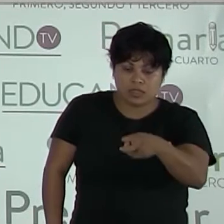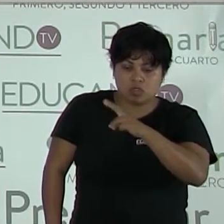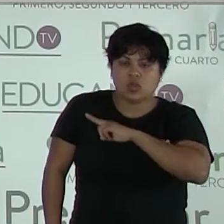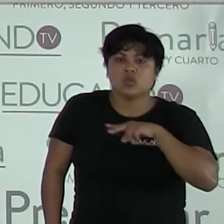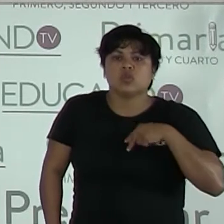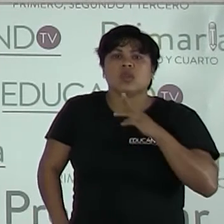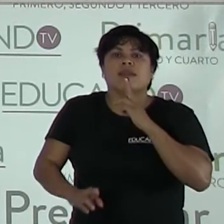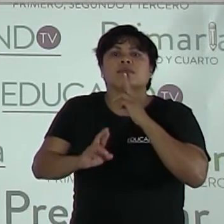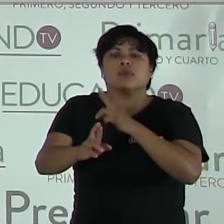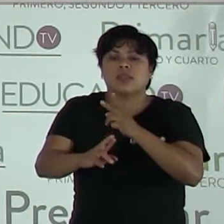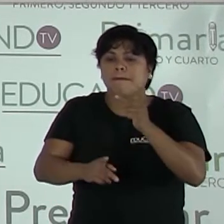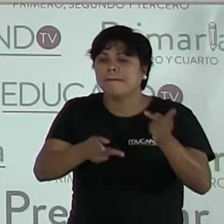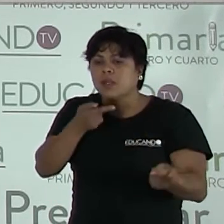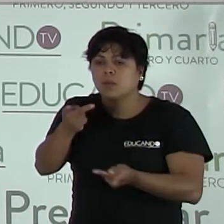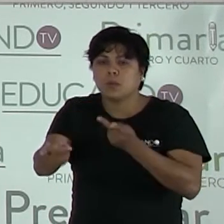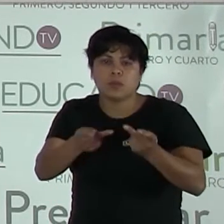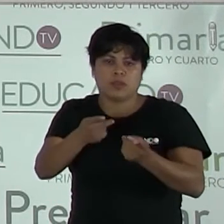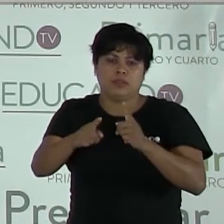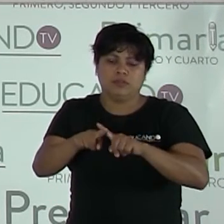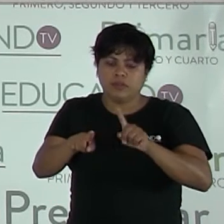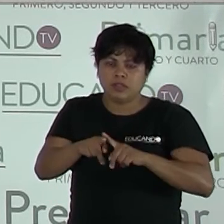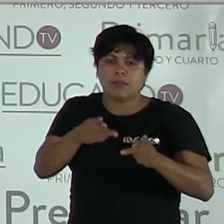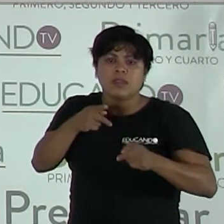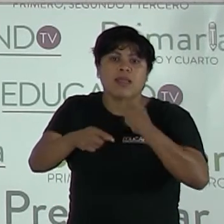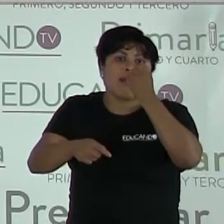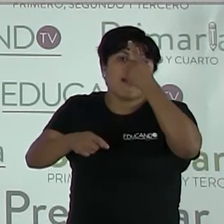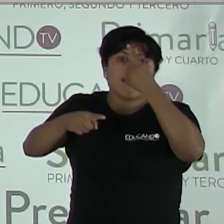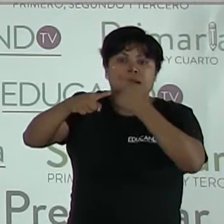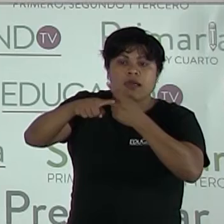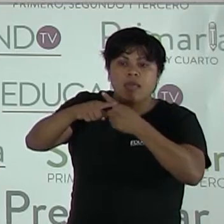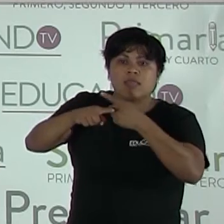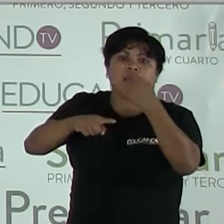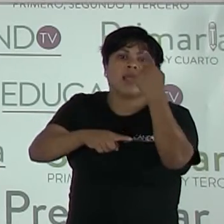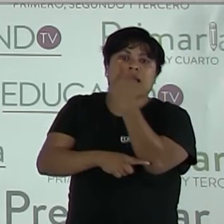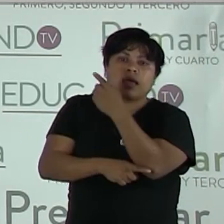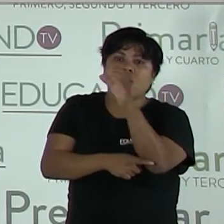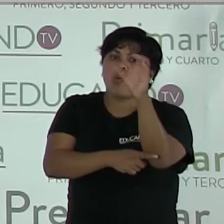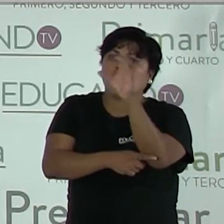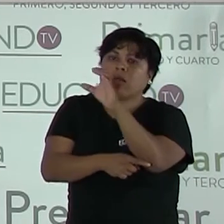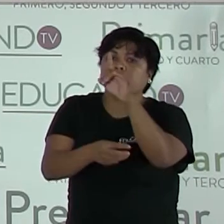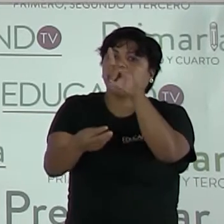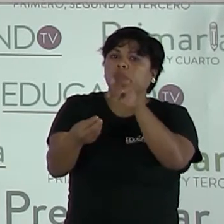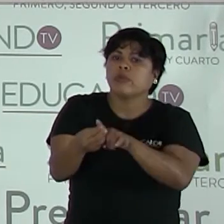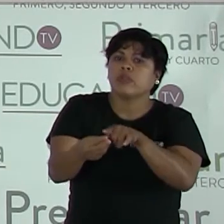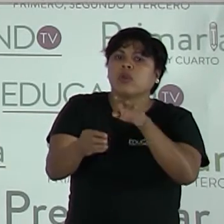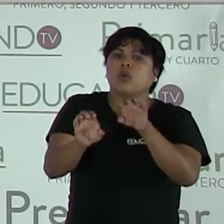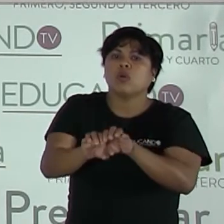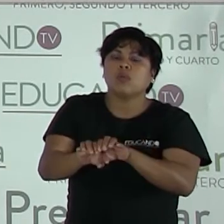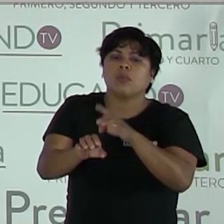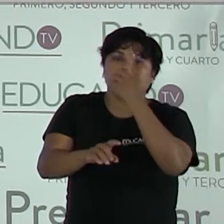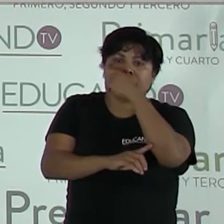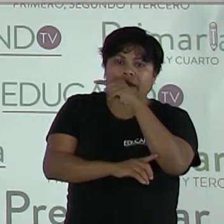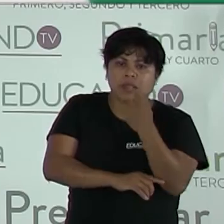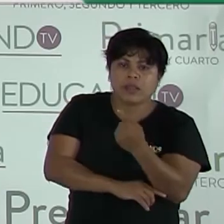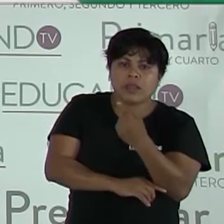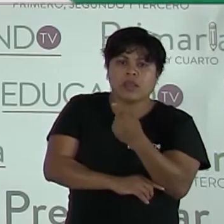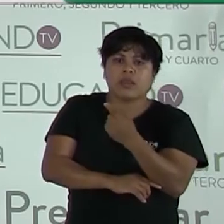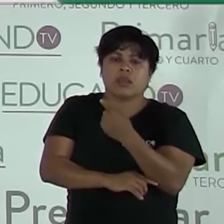ello, responde a preguntas: ¿quién, qué, cuándo, dónde,